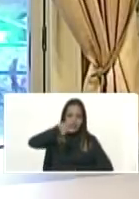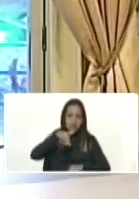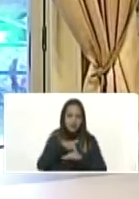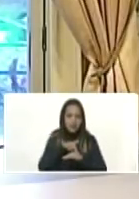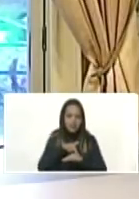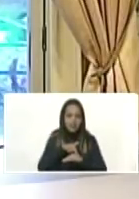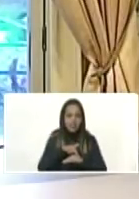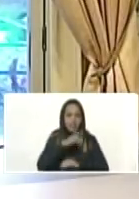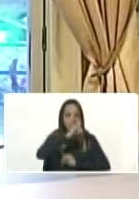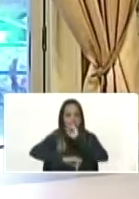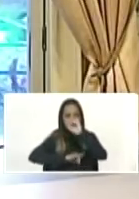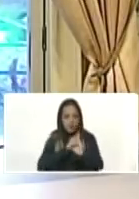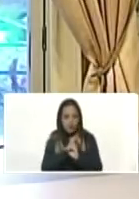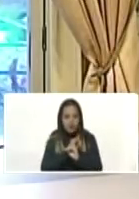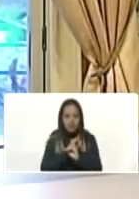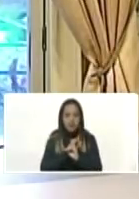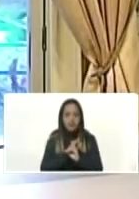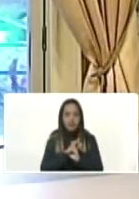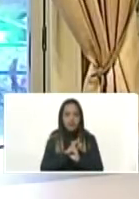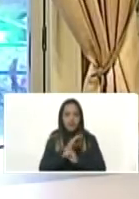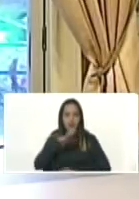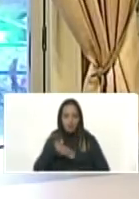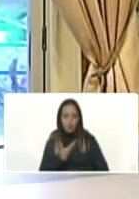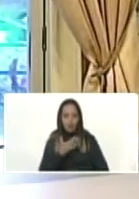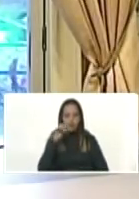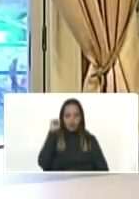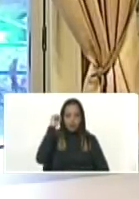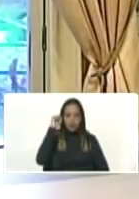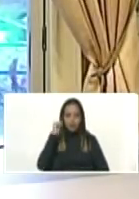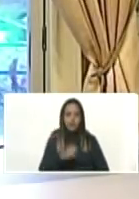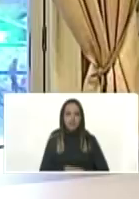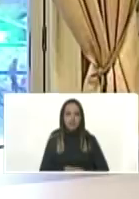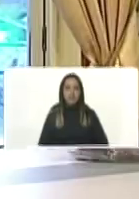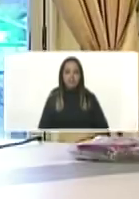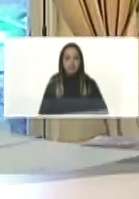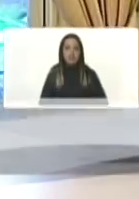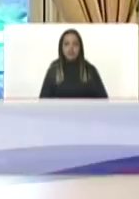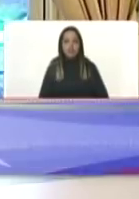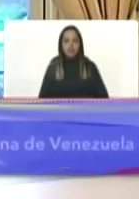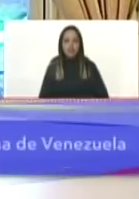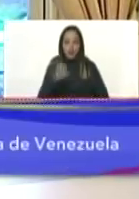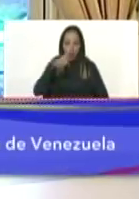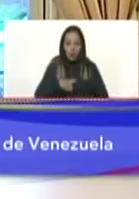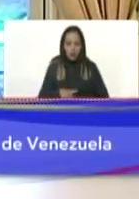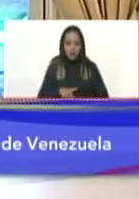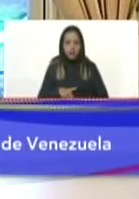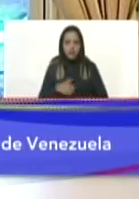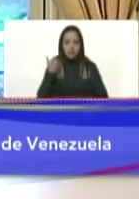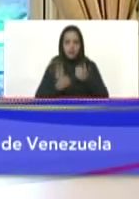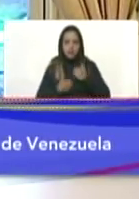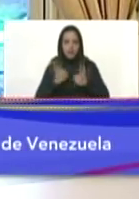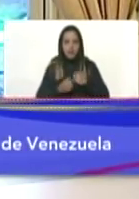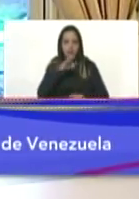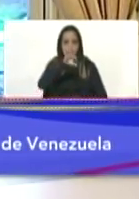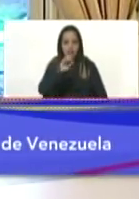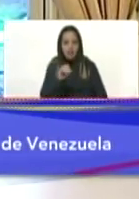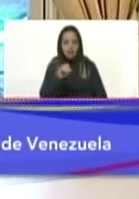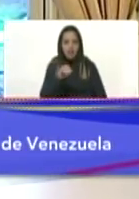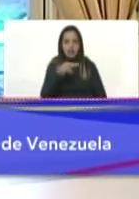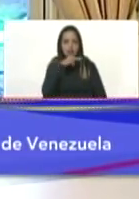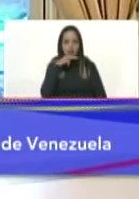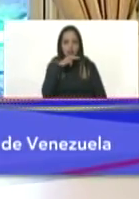nacionales, internacionales, de poder popular. Y hoy, miércoles 30 de octubre, estamos